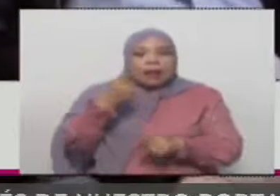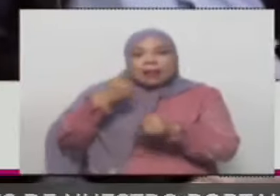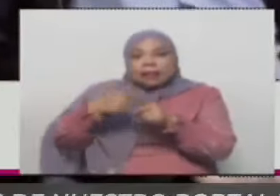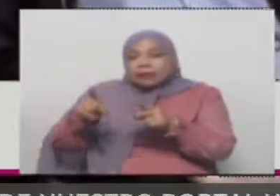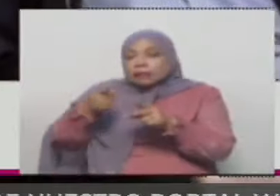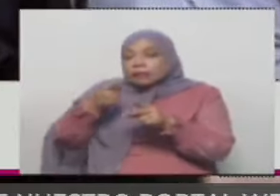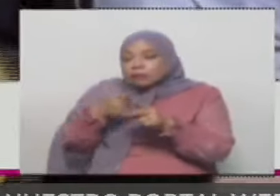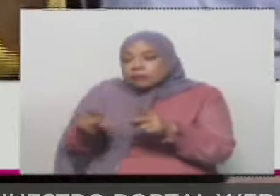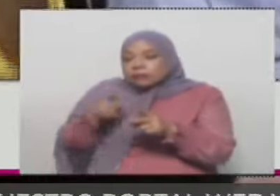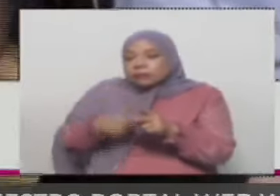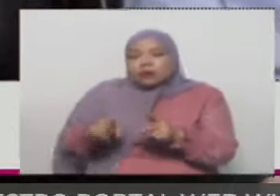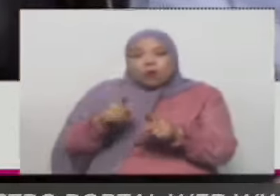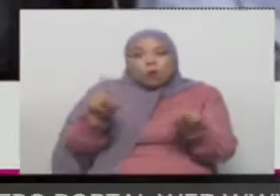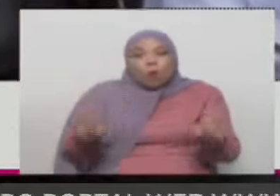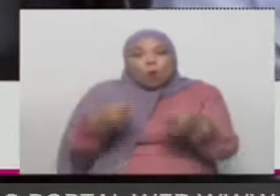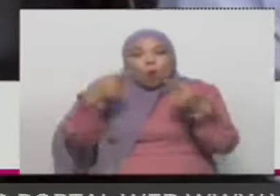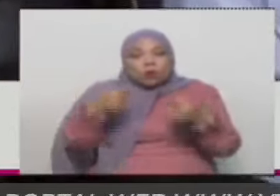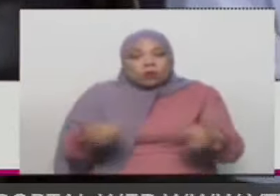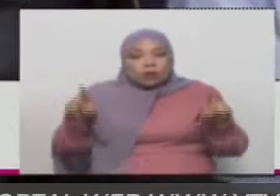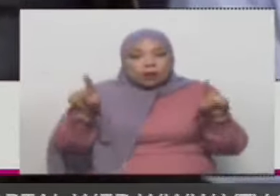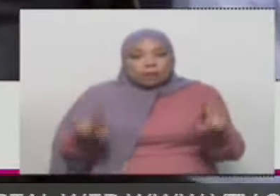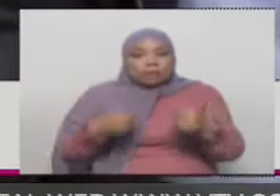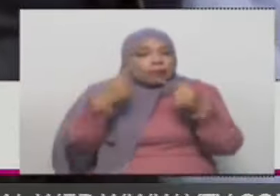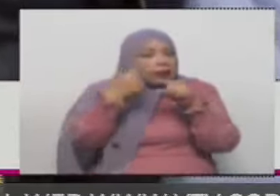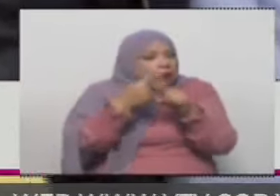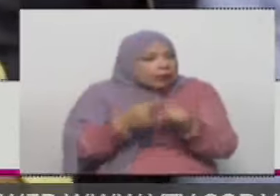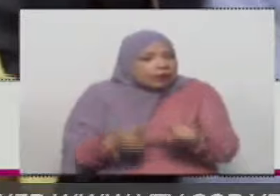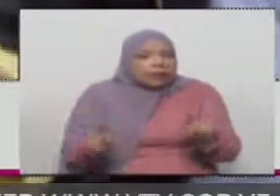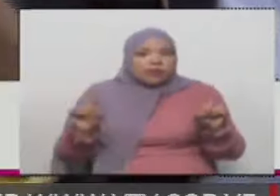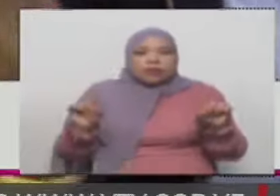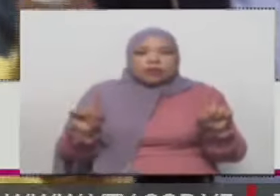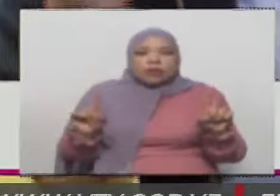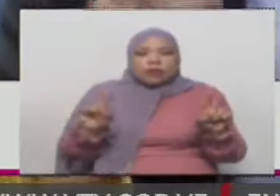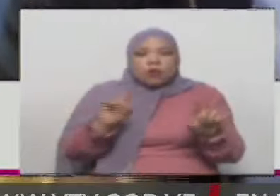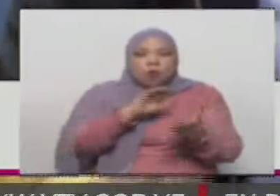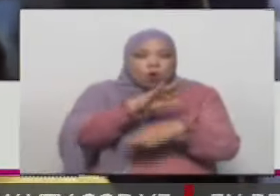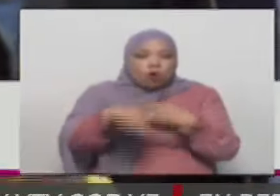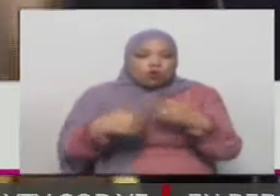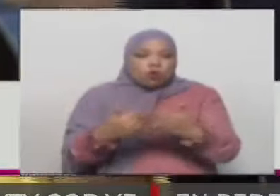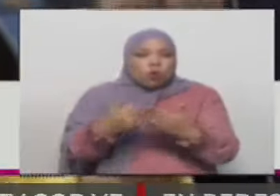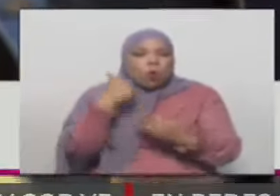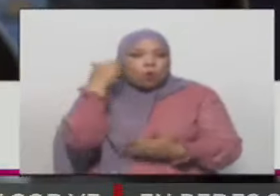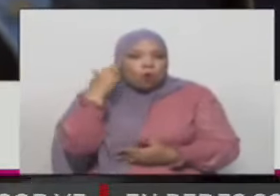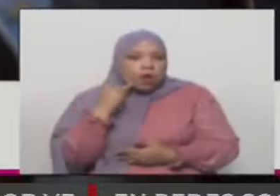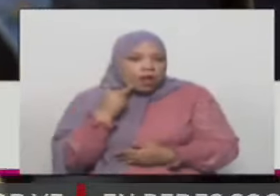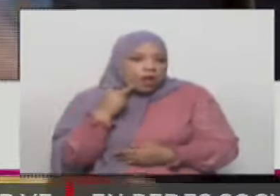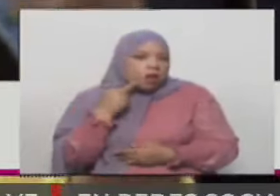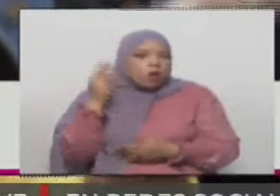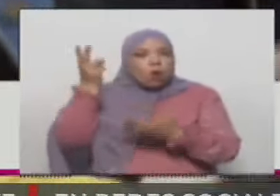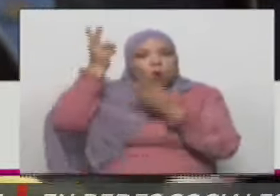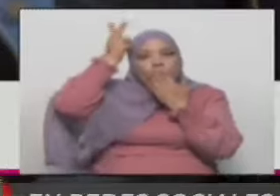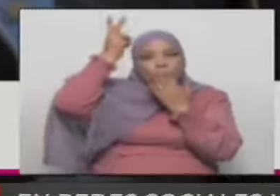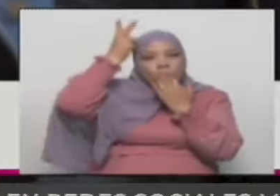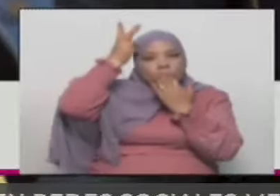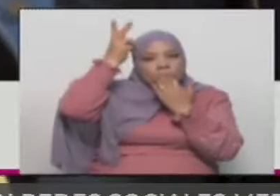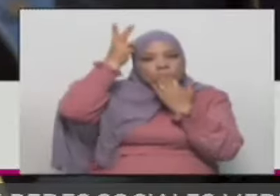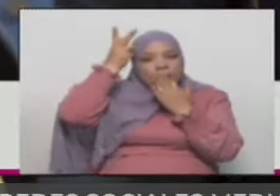diversidad musical que tiene que ver con todos esos aportes que fueron llegando, pero también los que